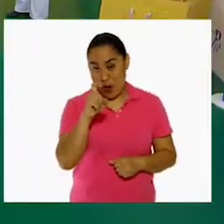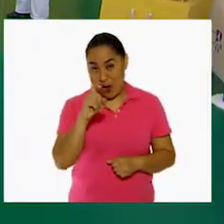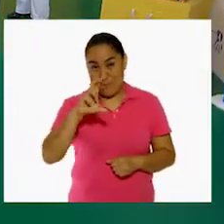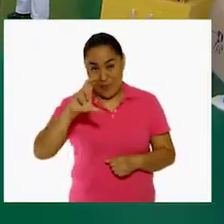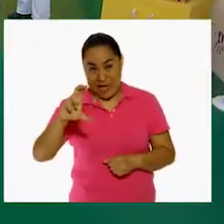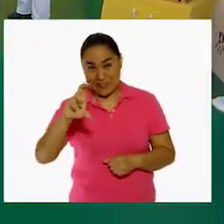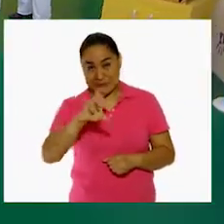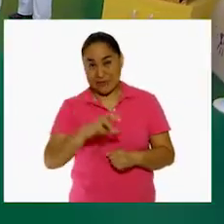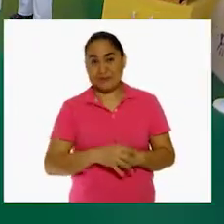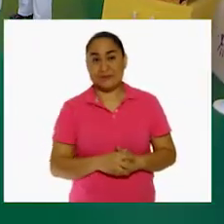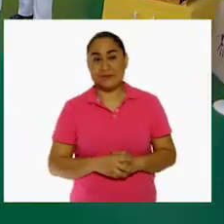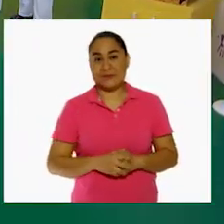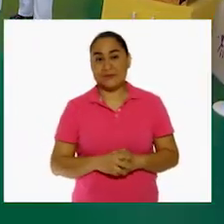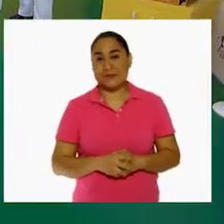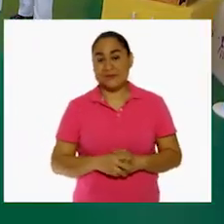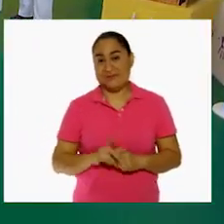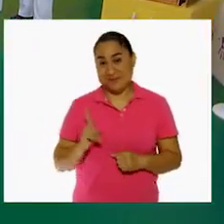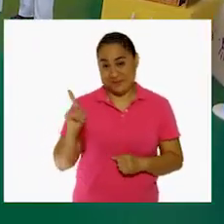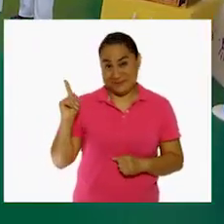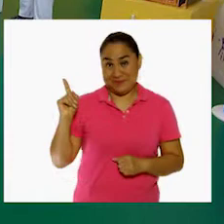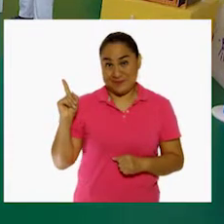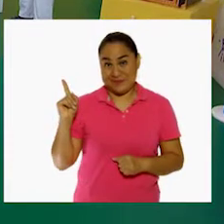ahora...